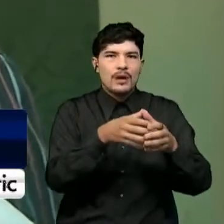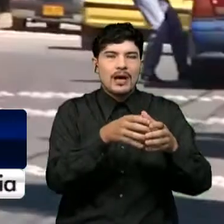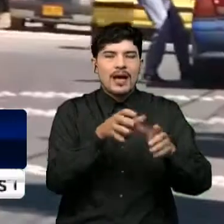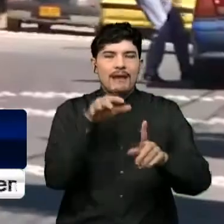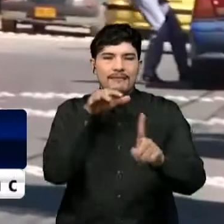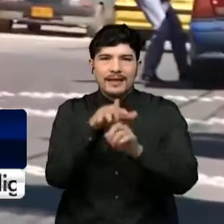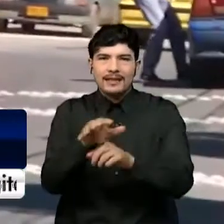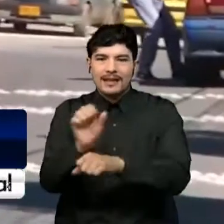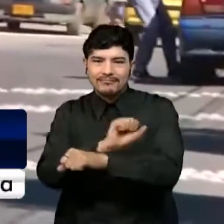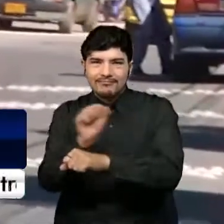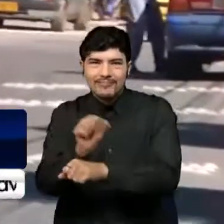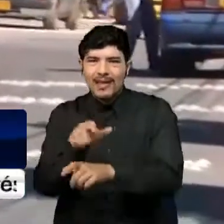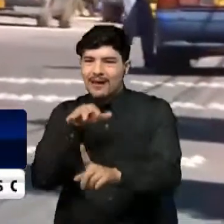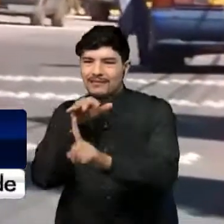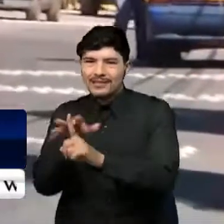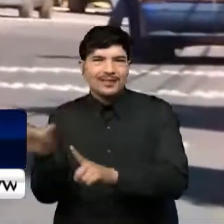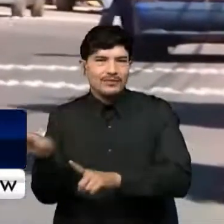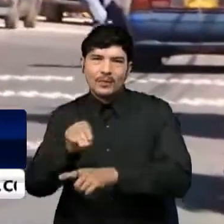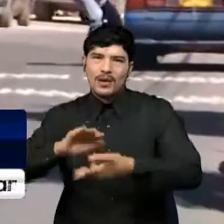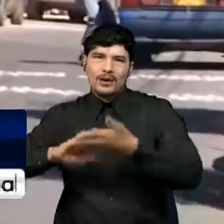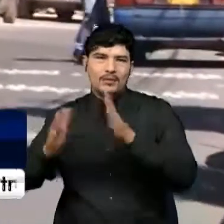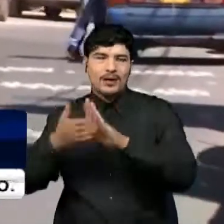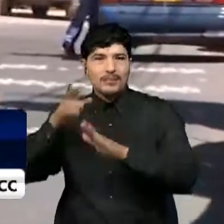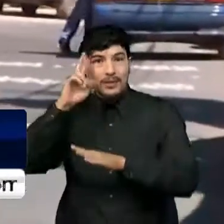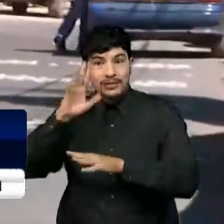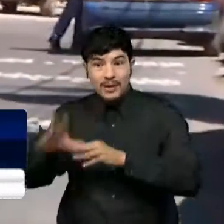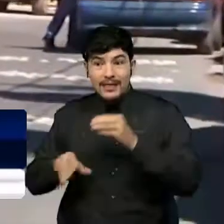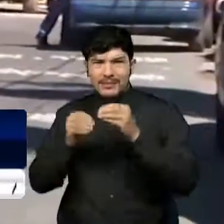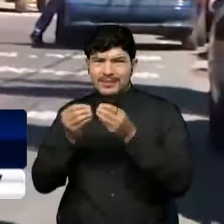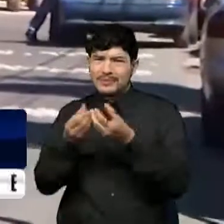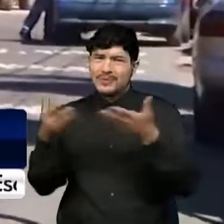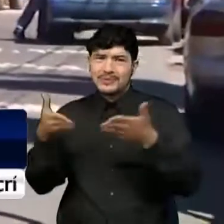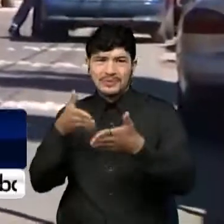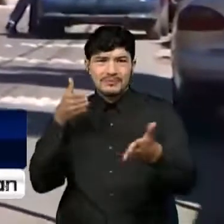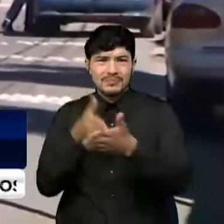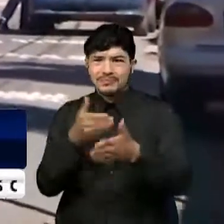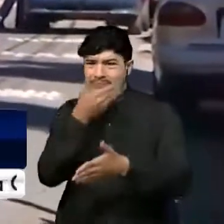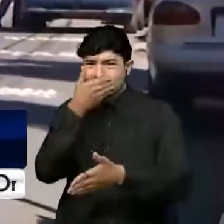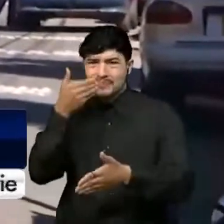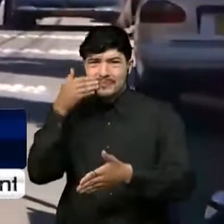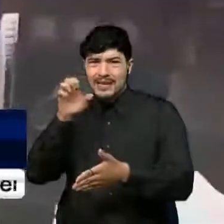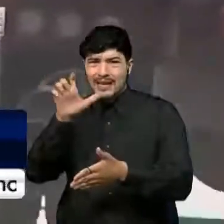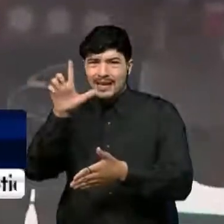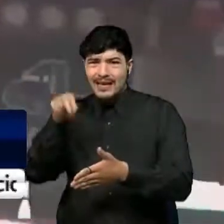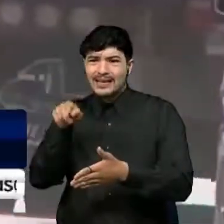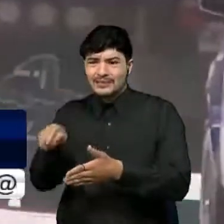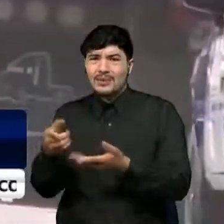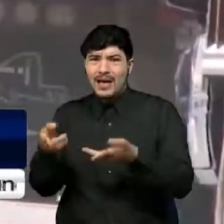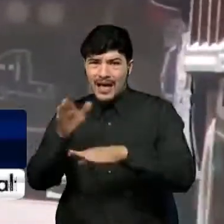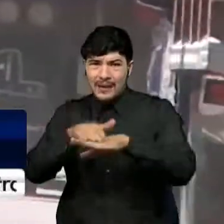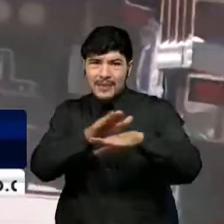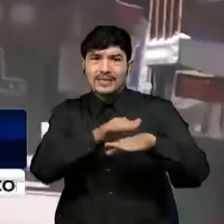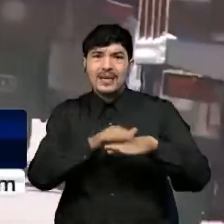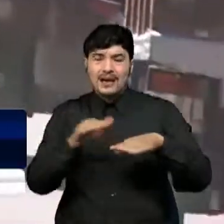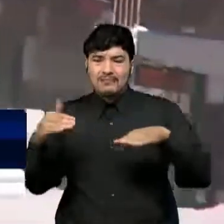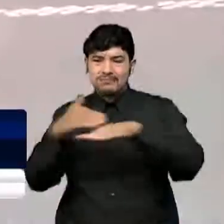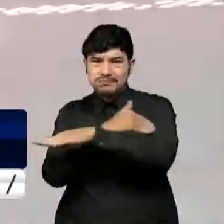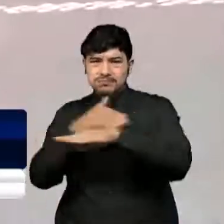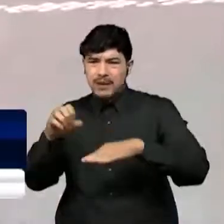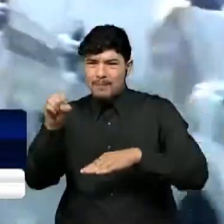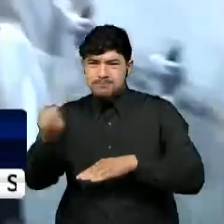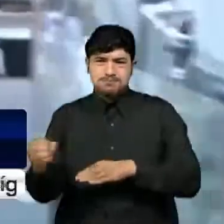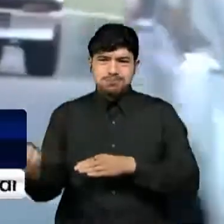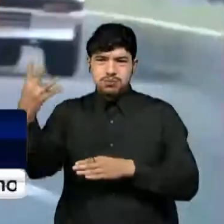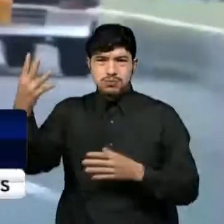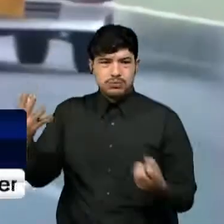toda la comunidad a estos hechos se suman las intimidaciones que han sido constantes en las últimas horas y que anuncian la presencia de artefactos explosivos en sectores hacia donde